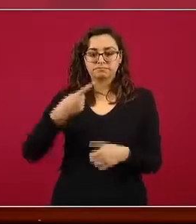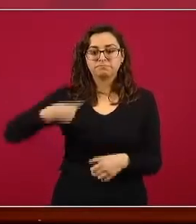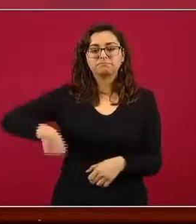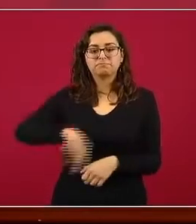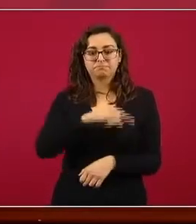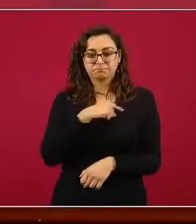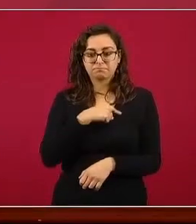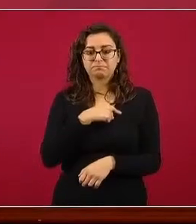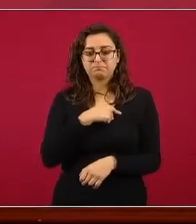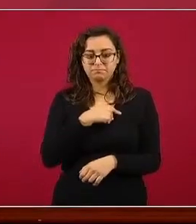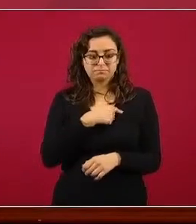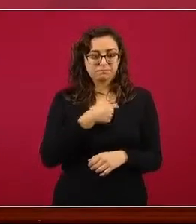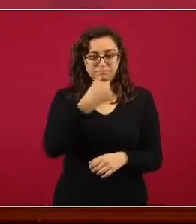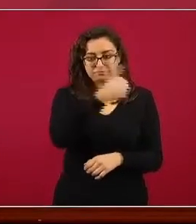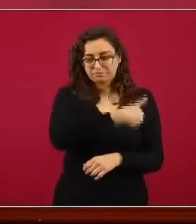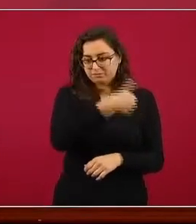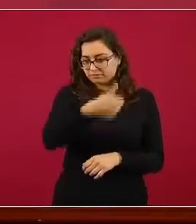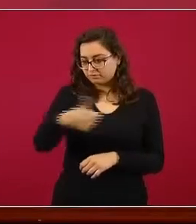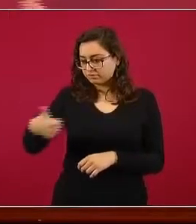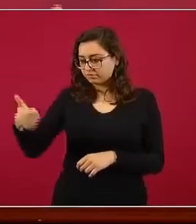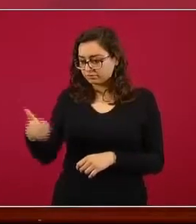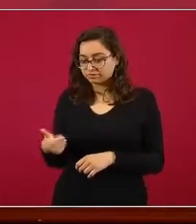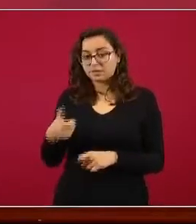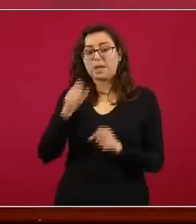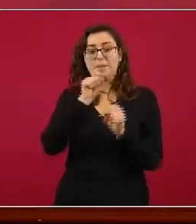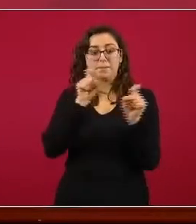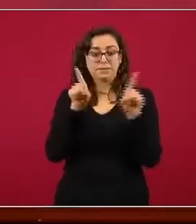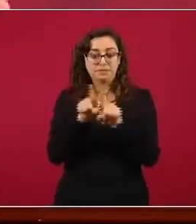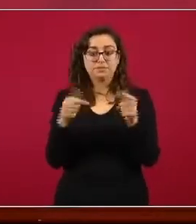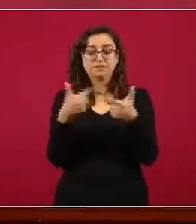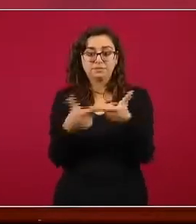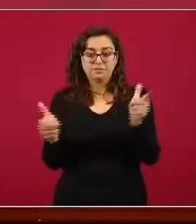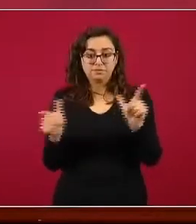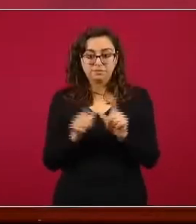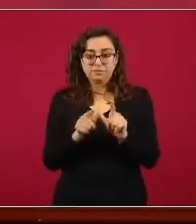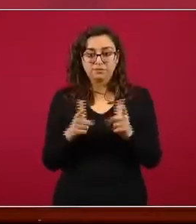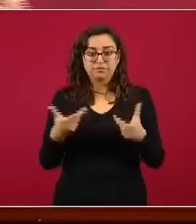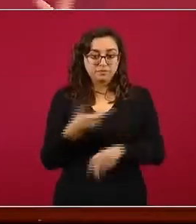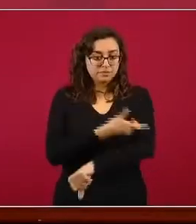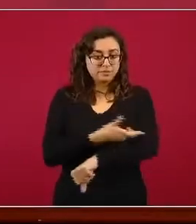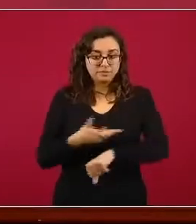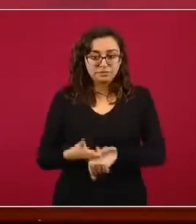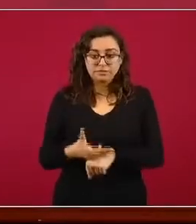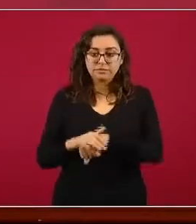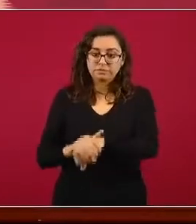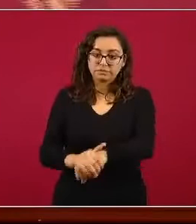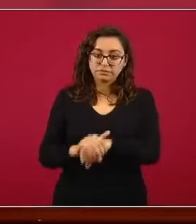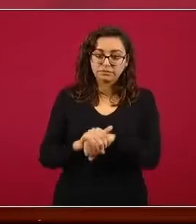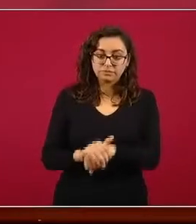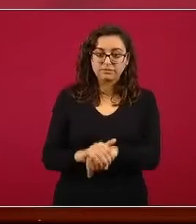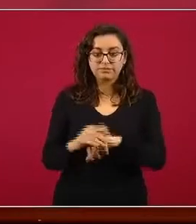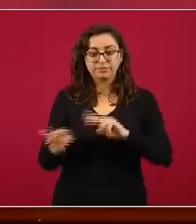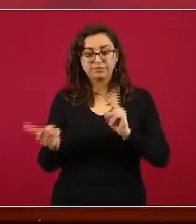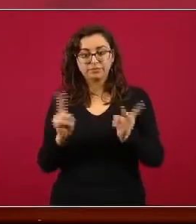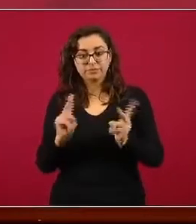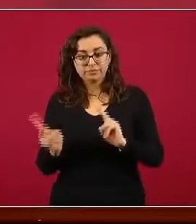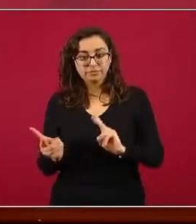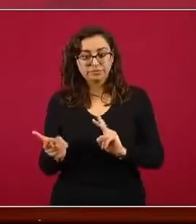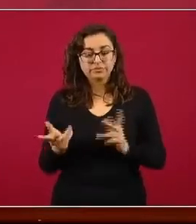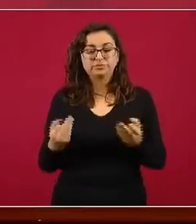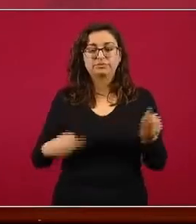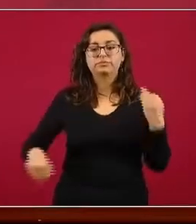nosotros, en lo individual, pero también está en nosotros como grupo familiar, de amigos, de vecinas y